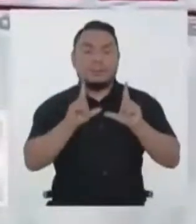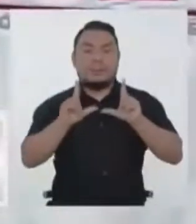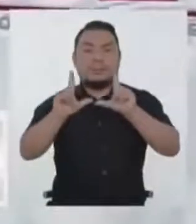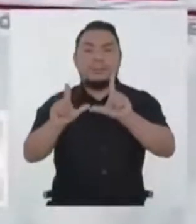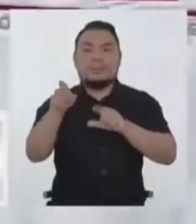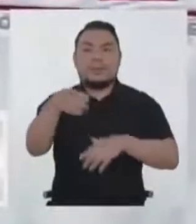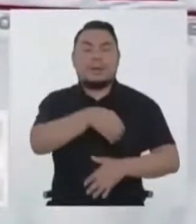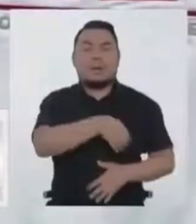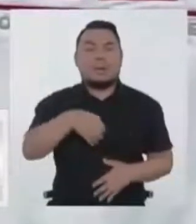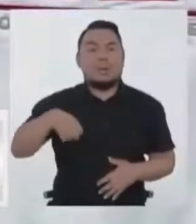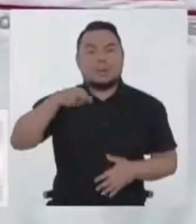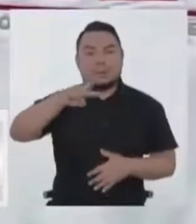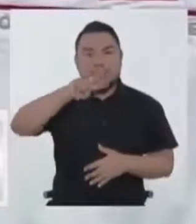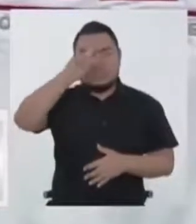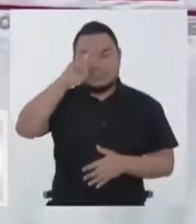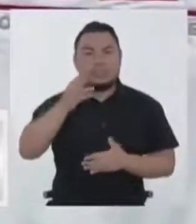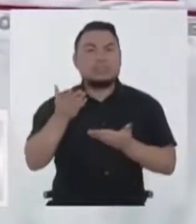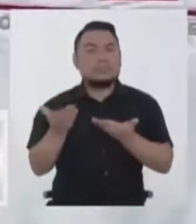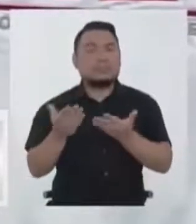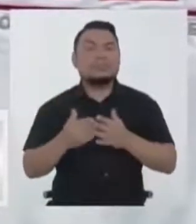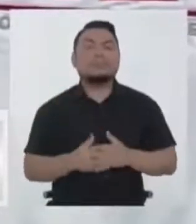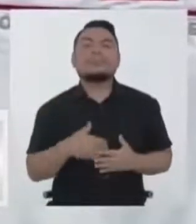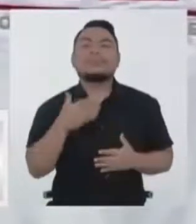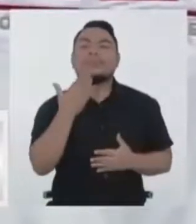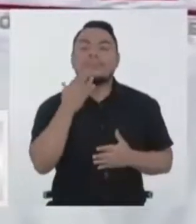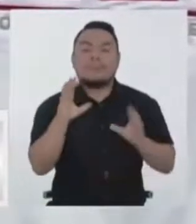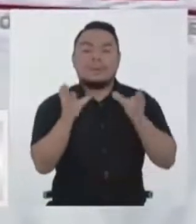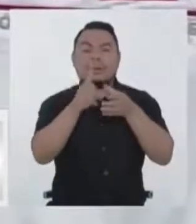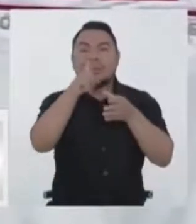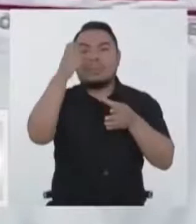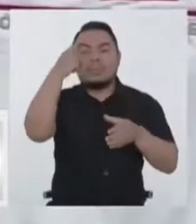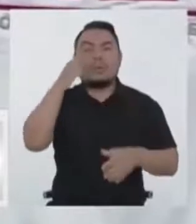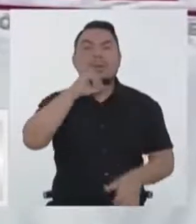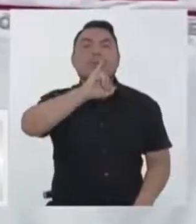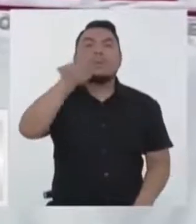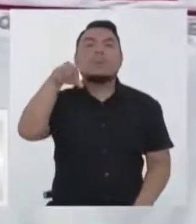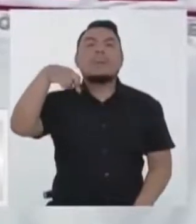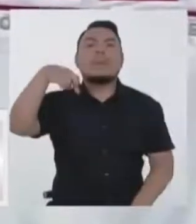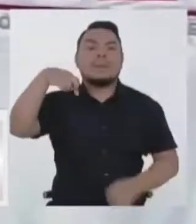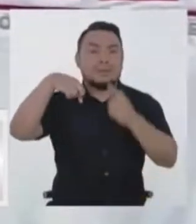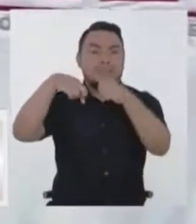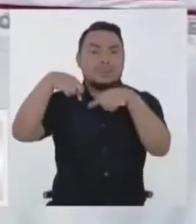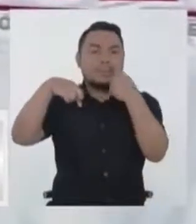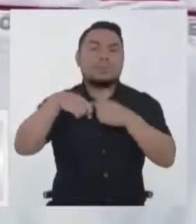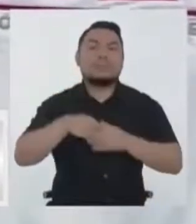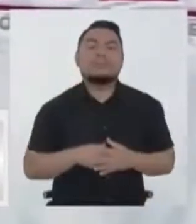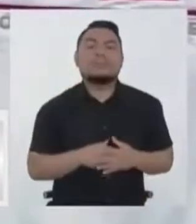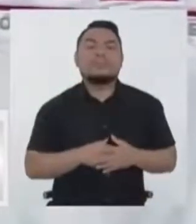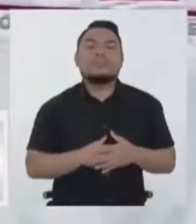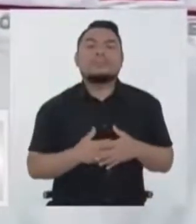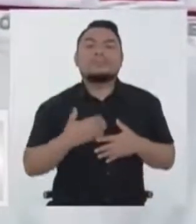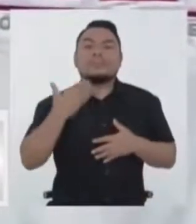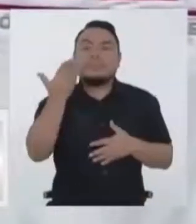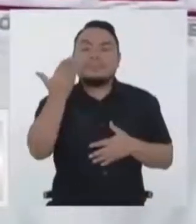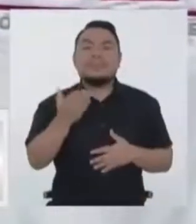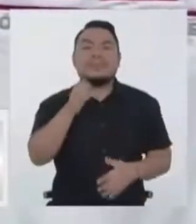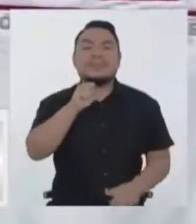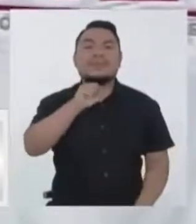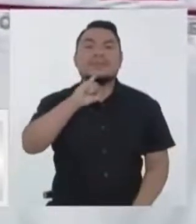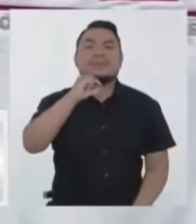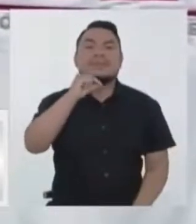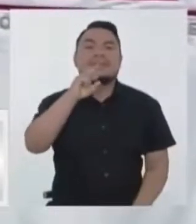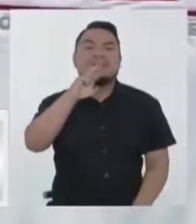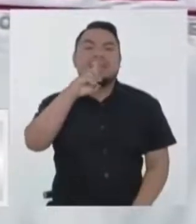Credenciales de congresistas de la República. Por el partido político Juntos por el Perú. Sigrid